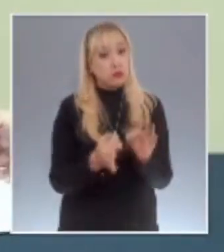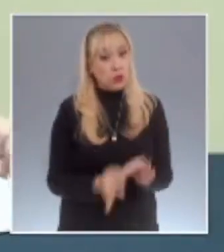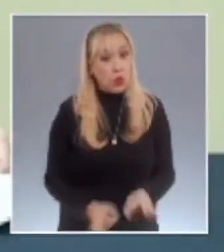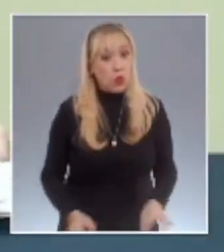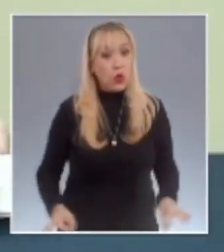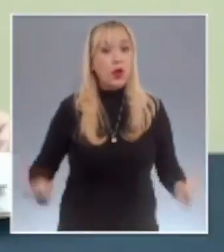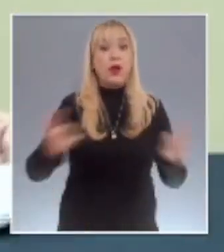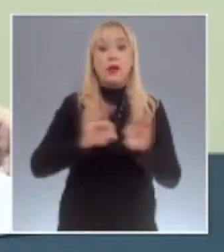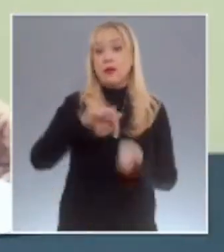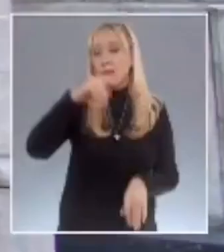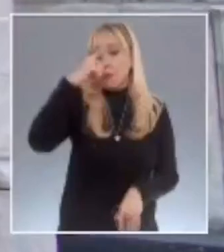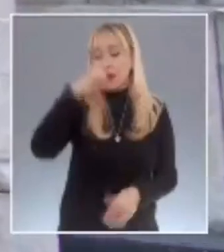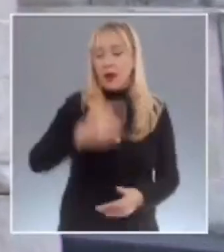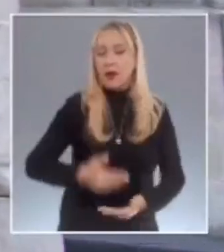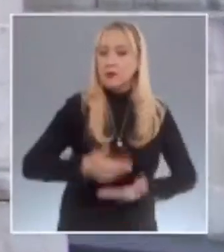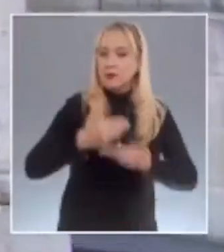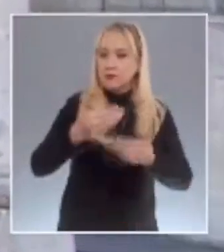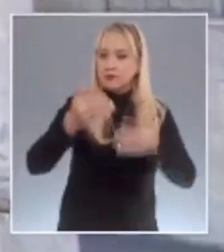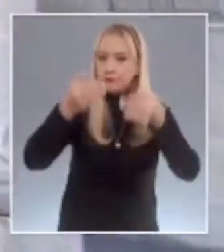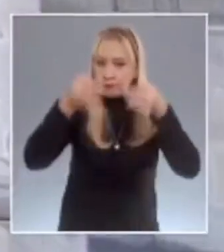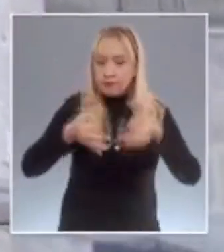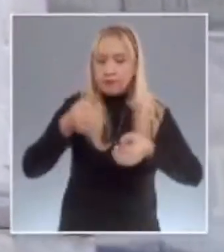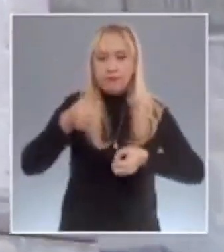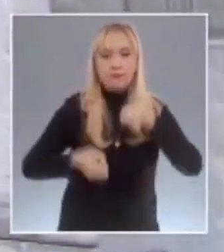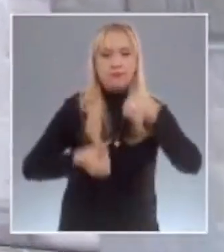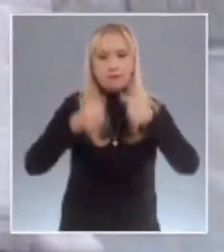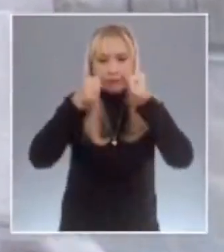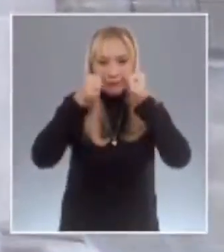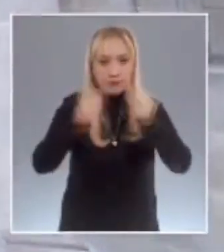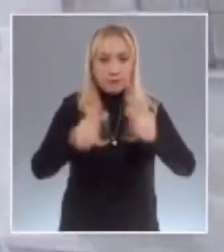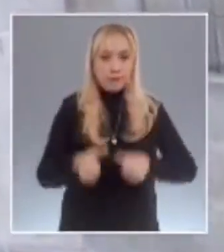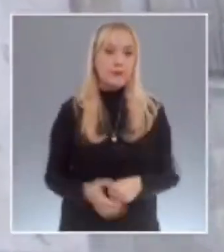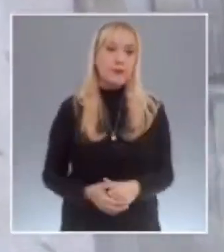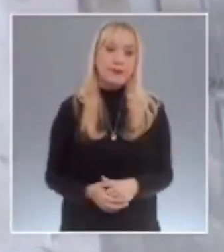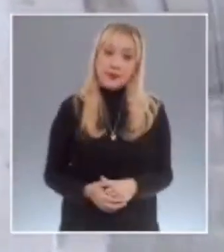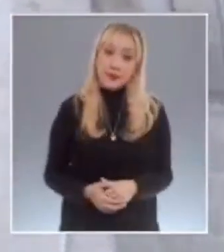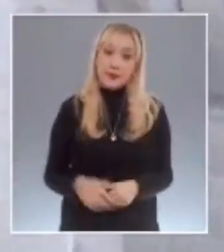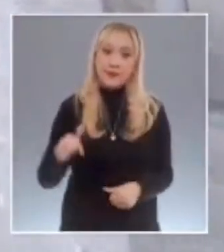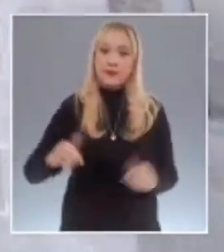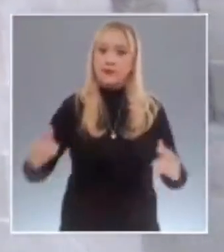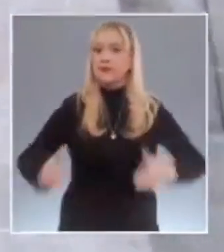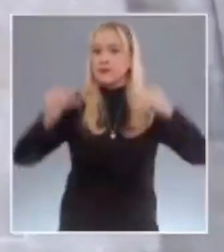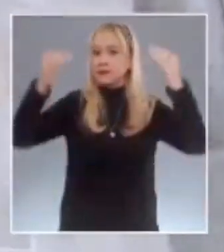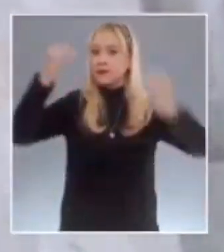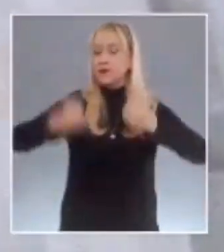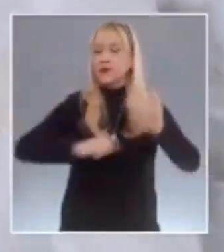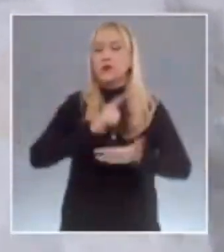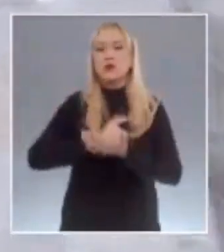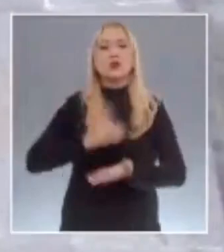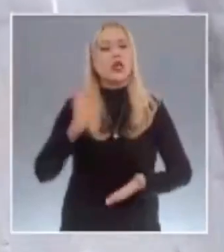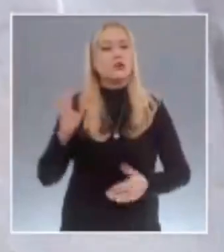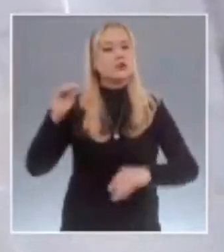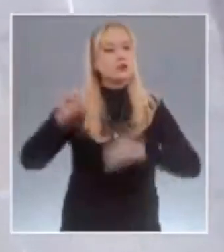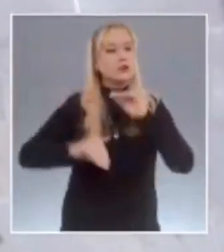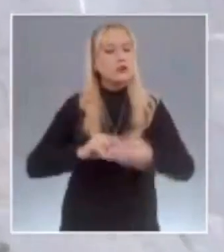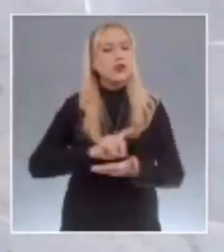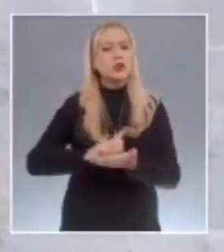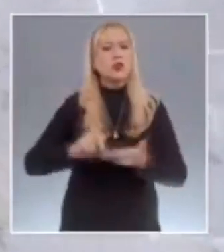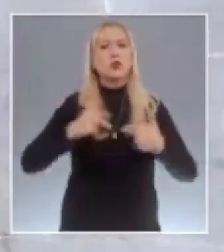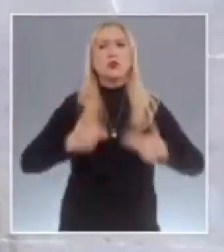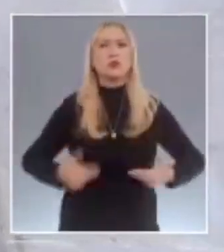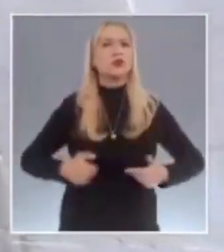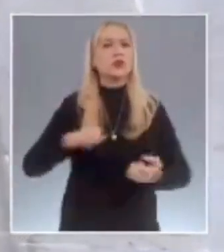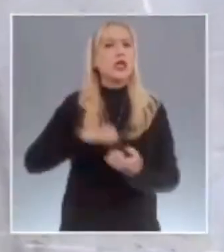garantizar el debido proceso. Destacó que el máximo tribunal ha desarrollado derechos humanos, por ejemplo, a defender